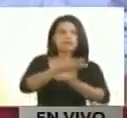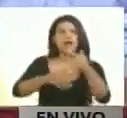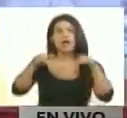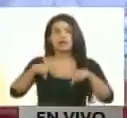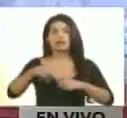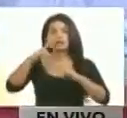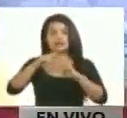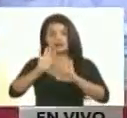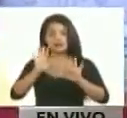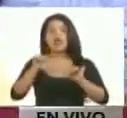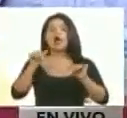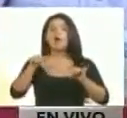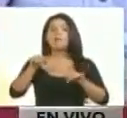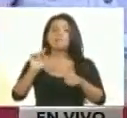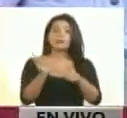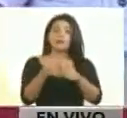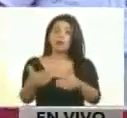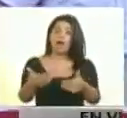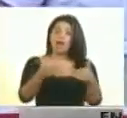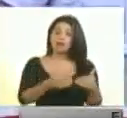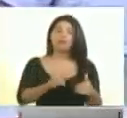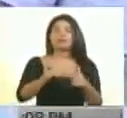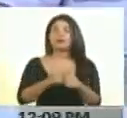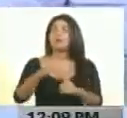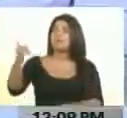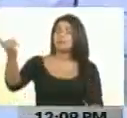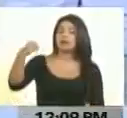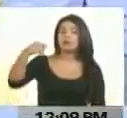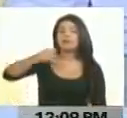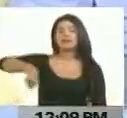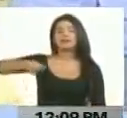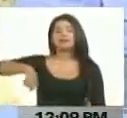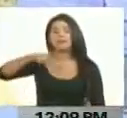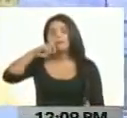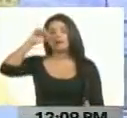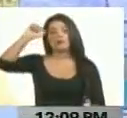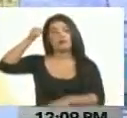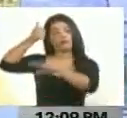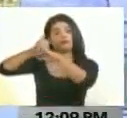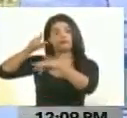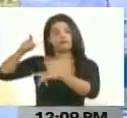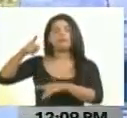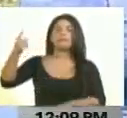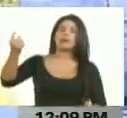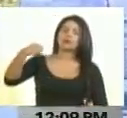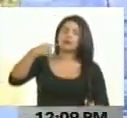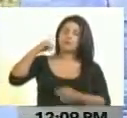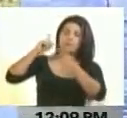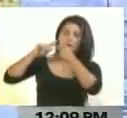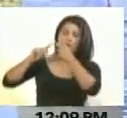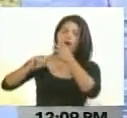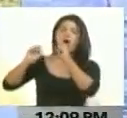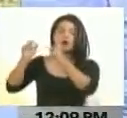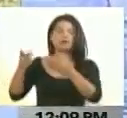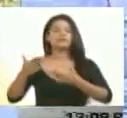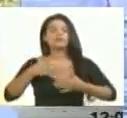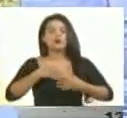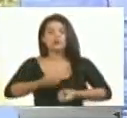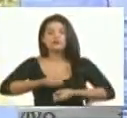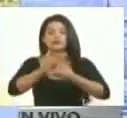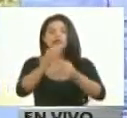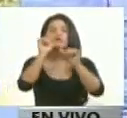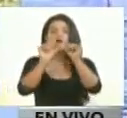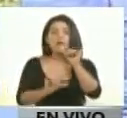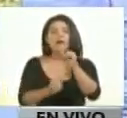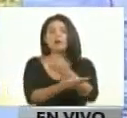hoy, estoy cumpliendo las instrucciones del ciudadano comandante presidente, Nicolás Maduro Moro, para informar al pueblo venezolano de los